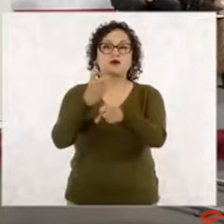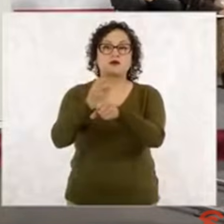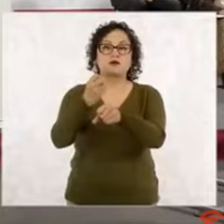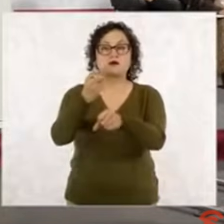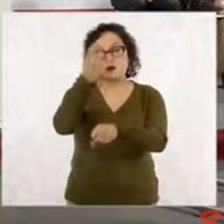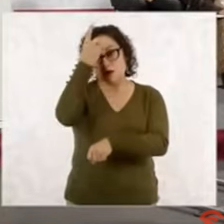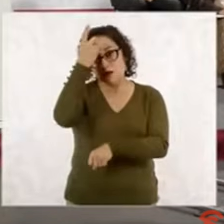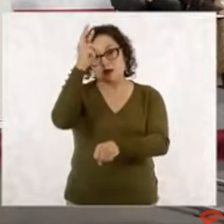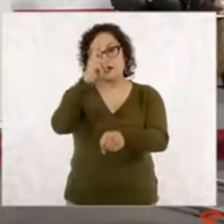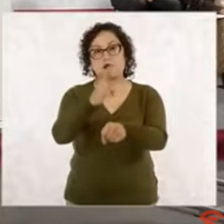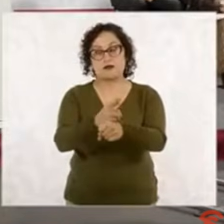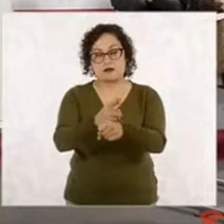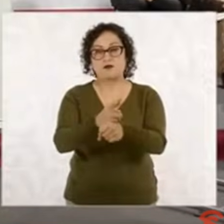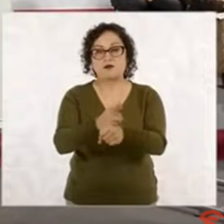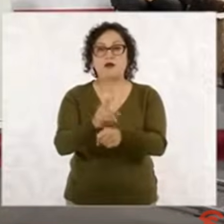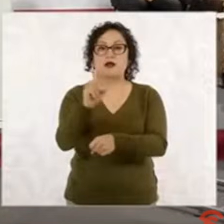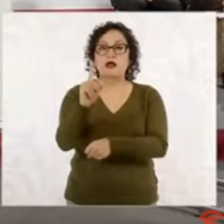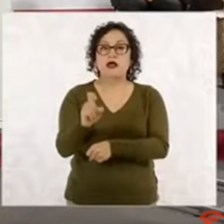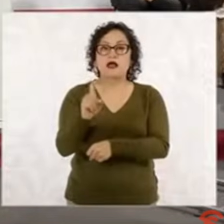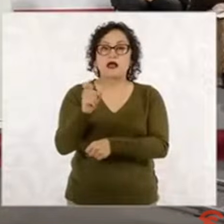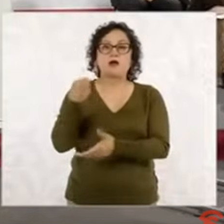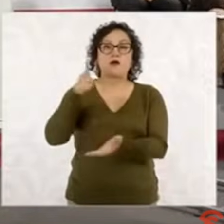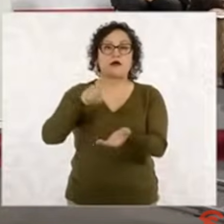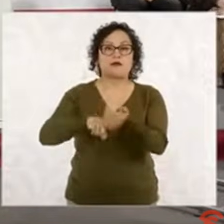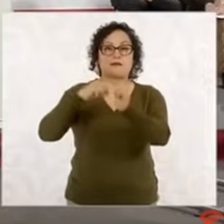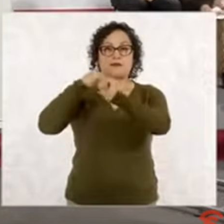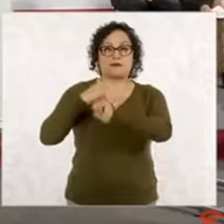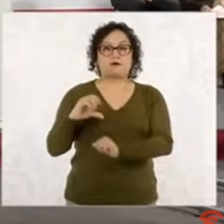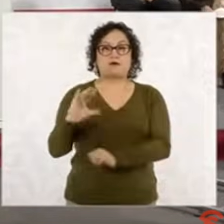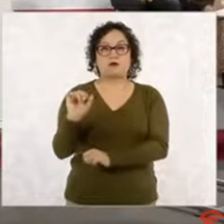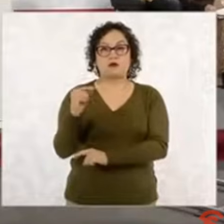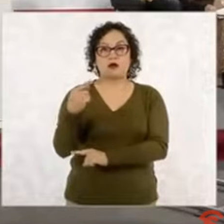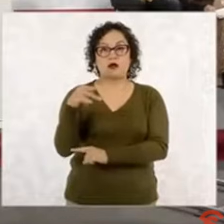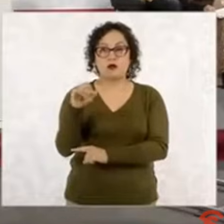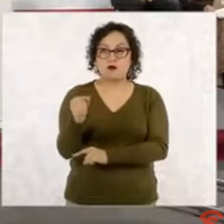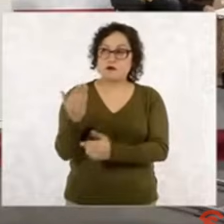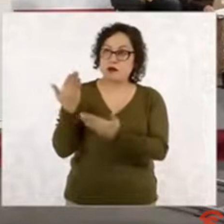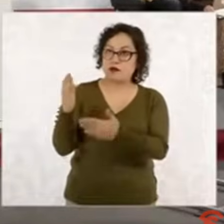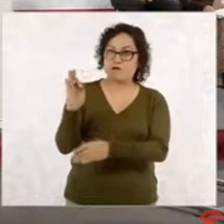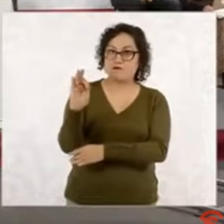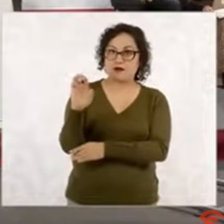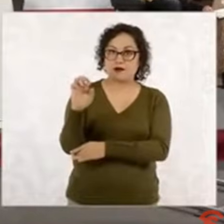Potable, Drenaje y Saneamiento de la Comisión Nacional del Agua, Felipe Satarain. Adelante, gobernador.